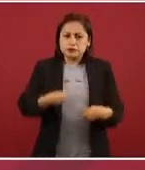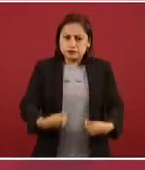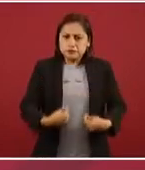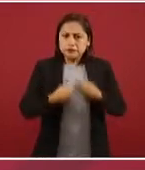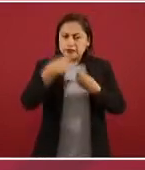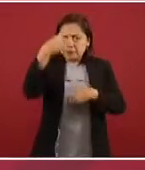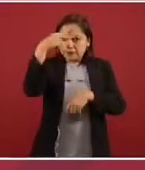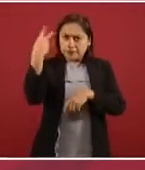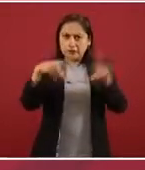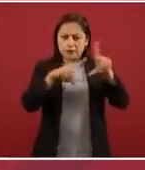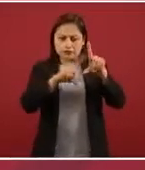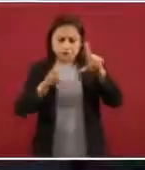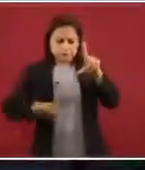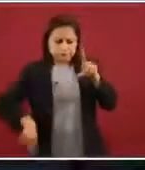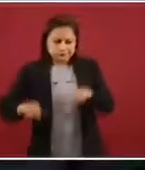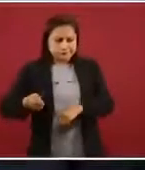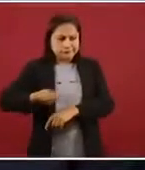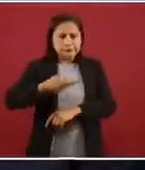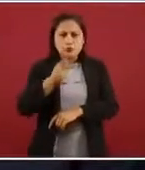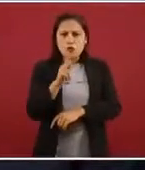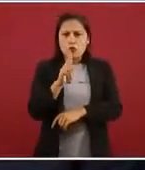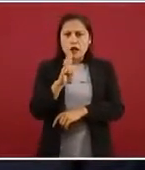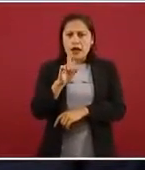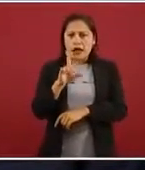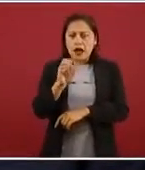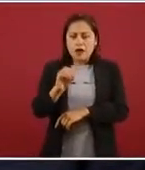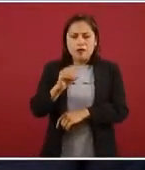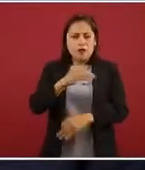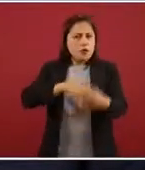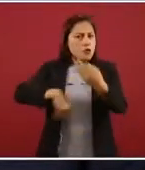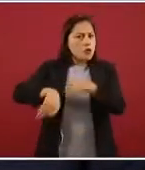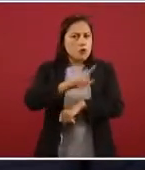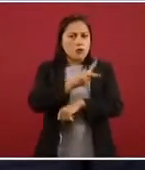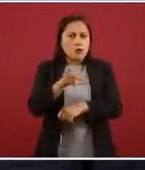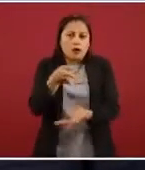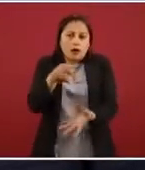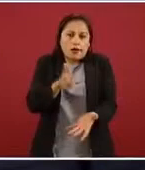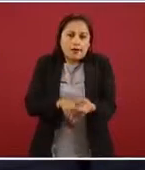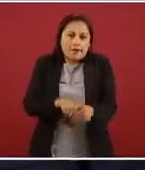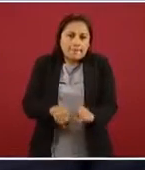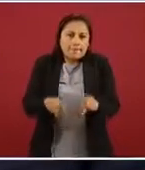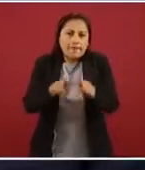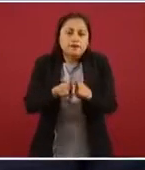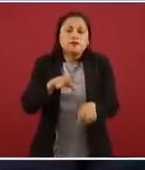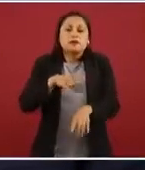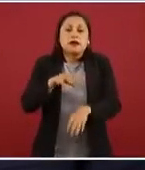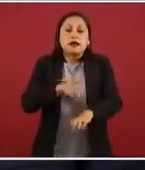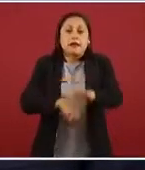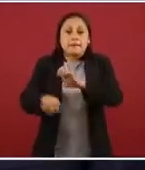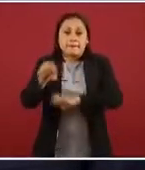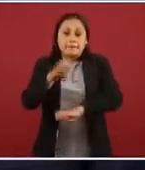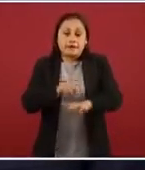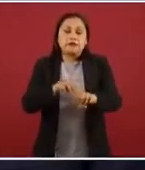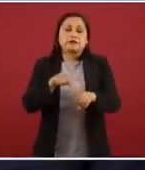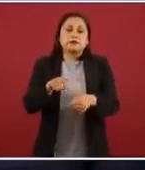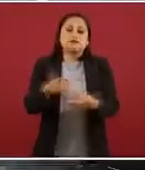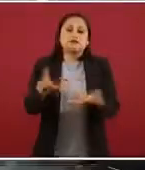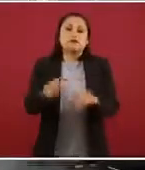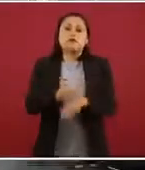todo el pueblo, y incluidas desde luego las empresas. Por eso es que